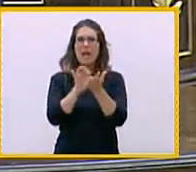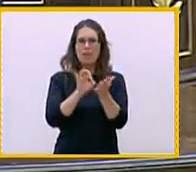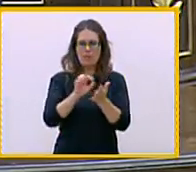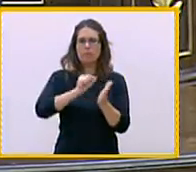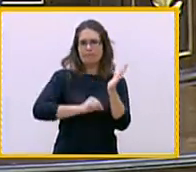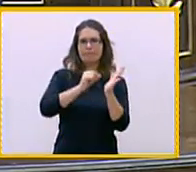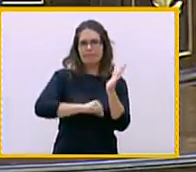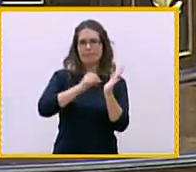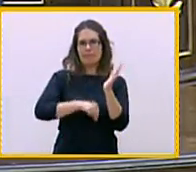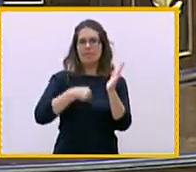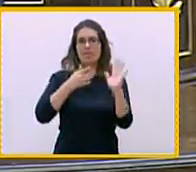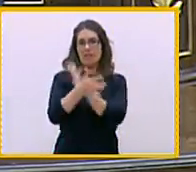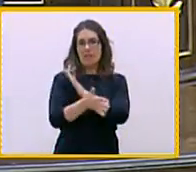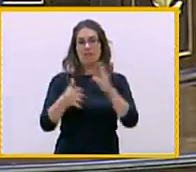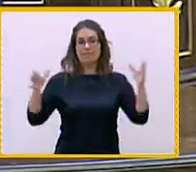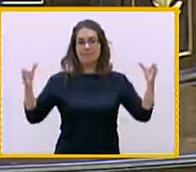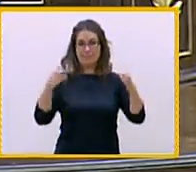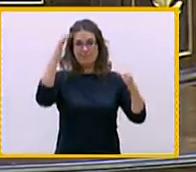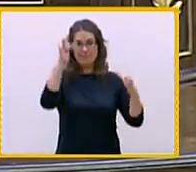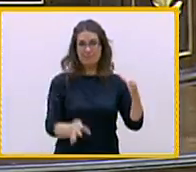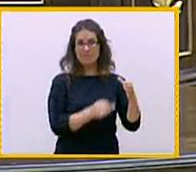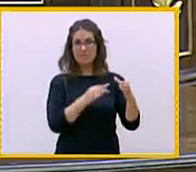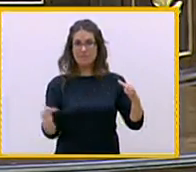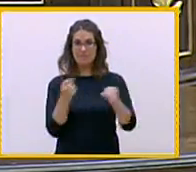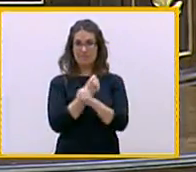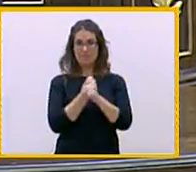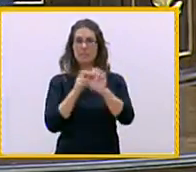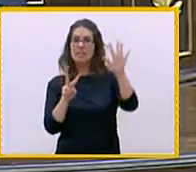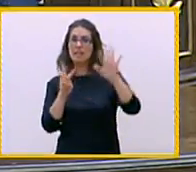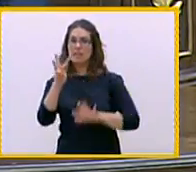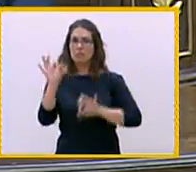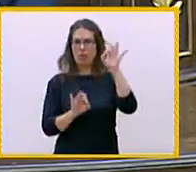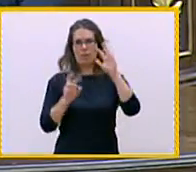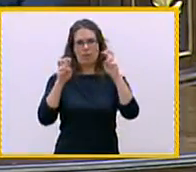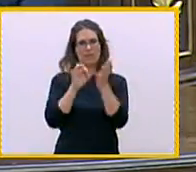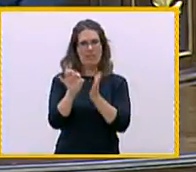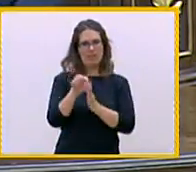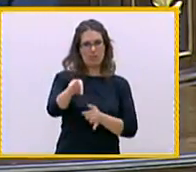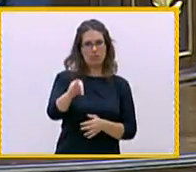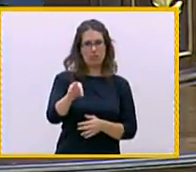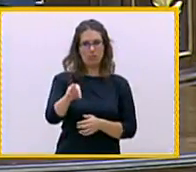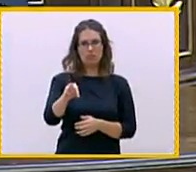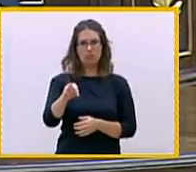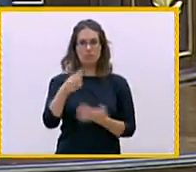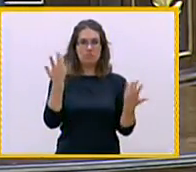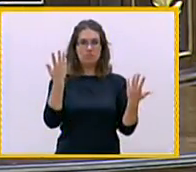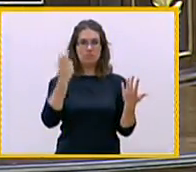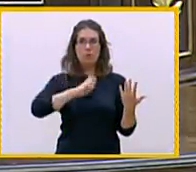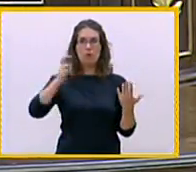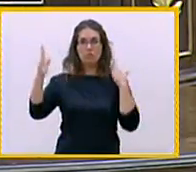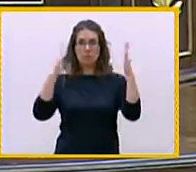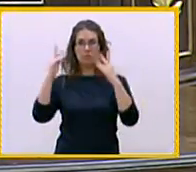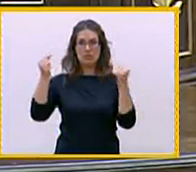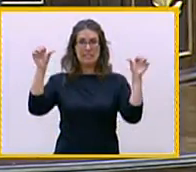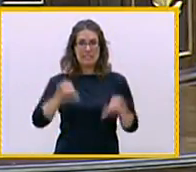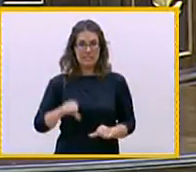el 73% del conjunto del empleo. Son variables que en otros periodos de crisis de la economía